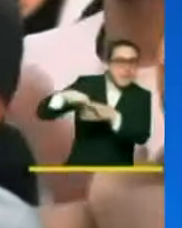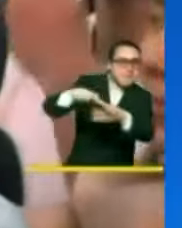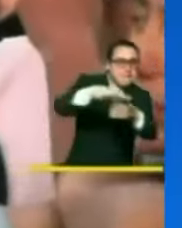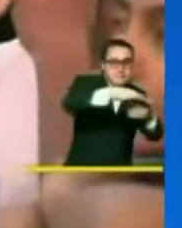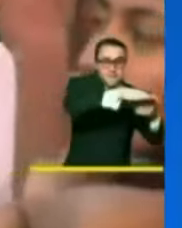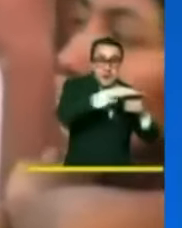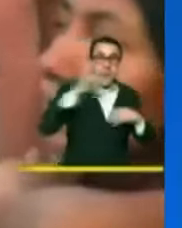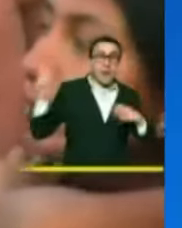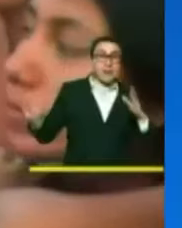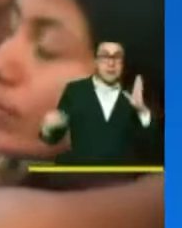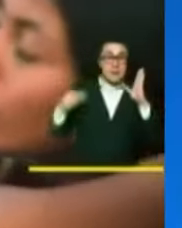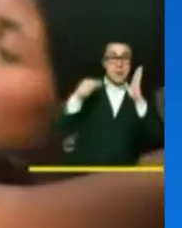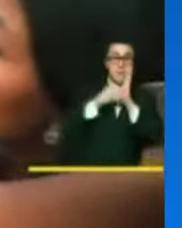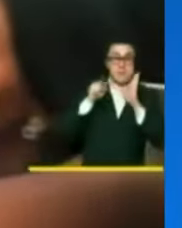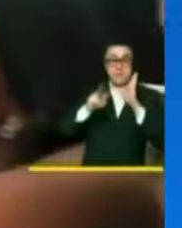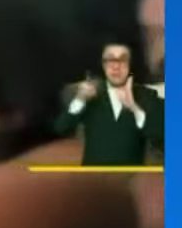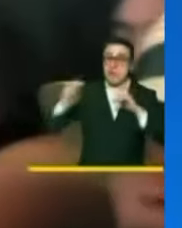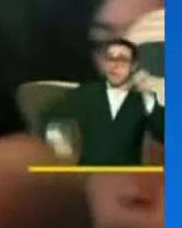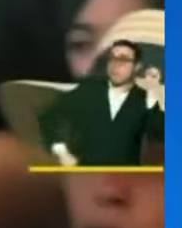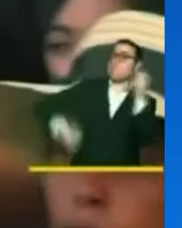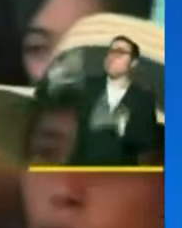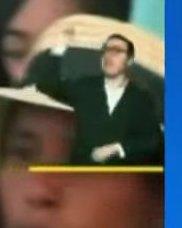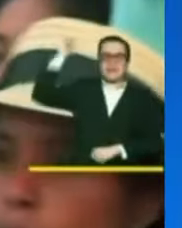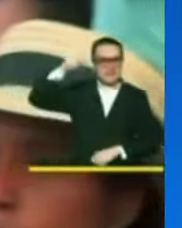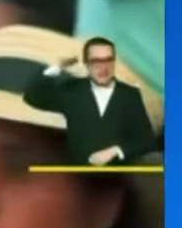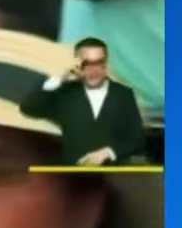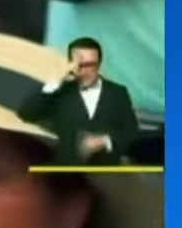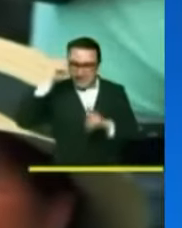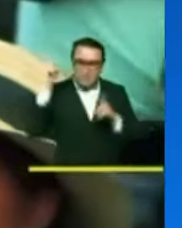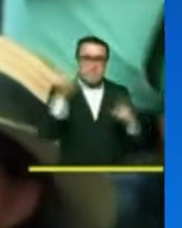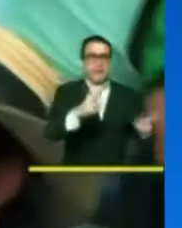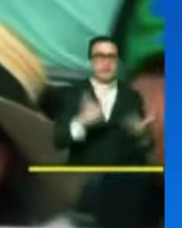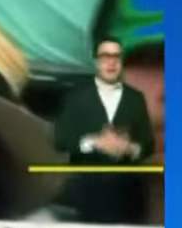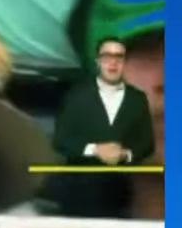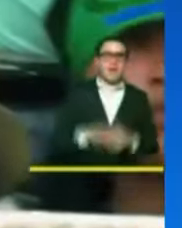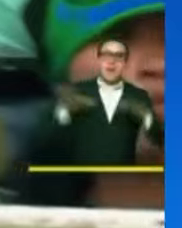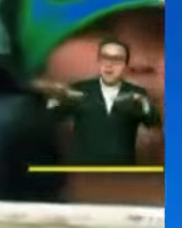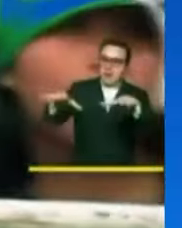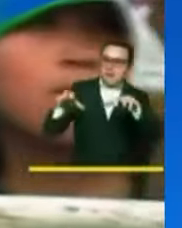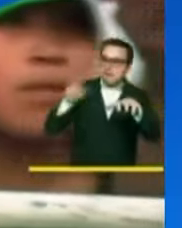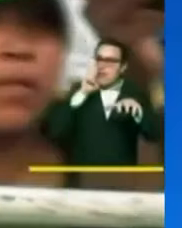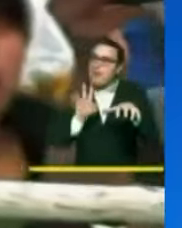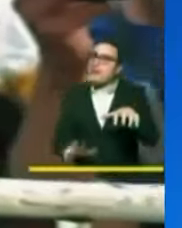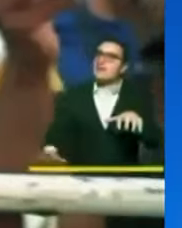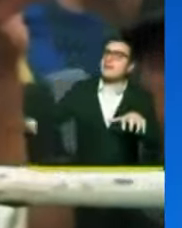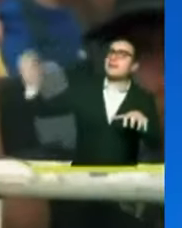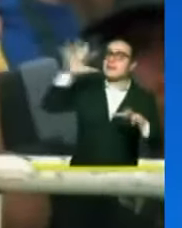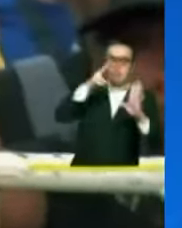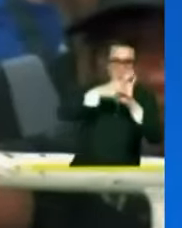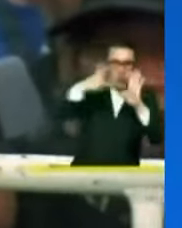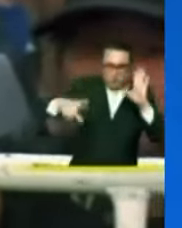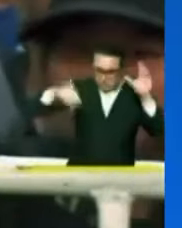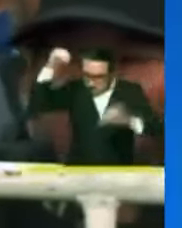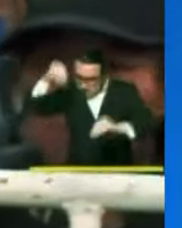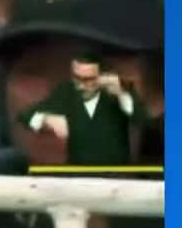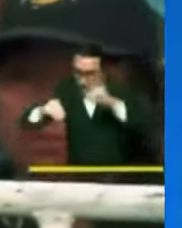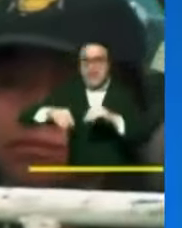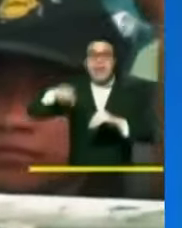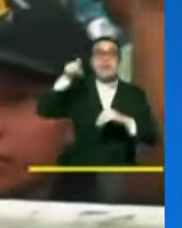peso una razón fundamental una razón estructural que de para